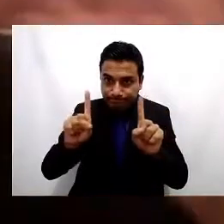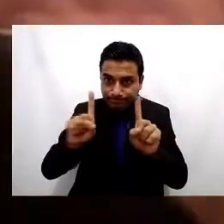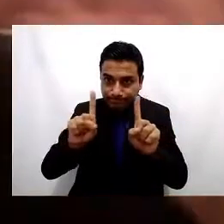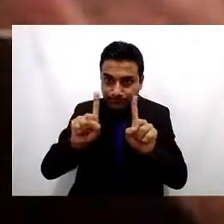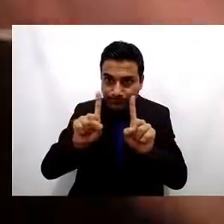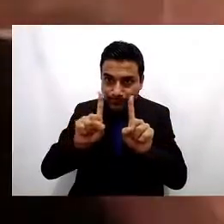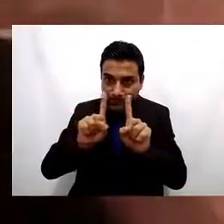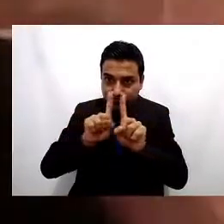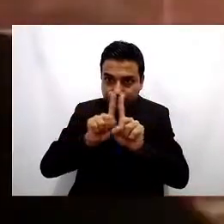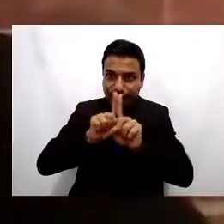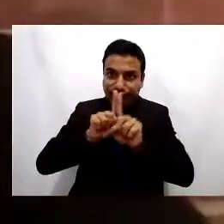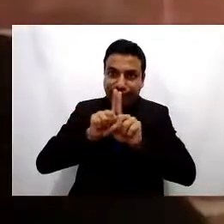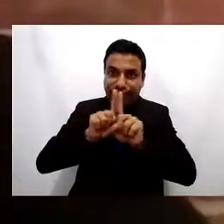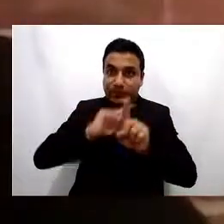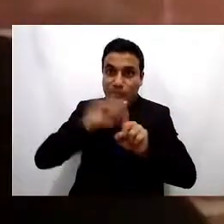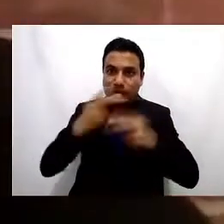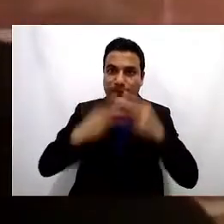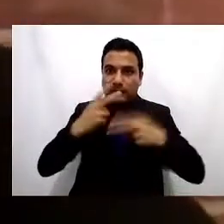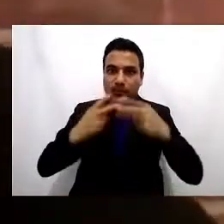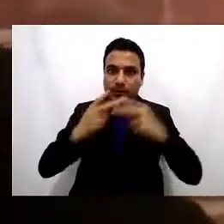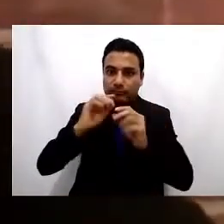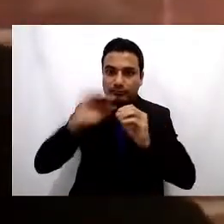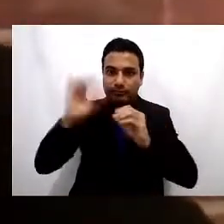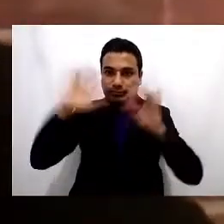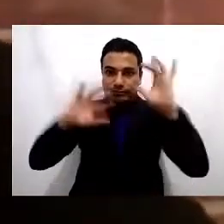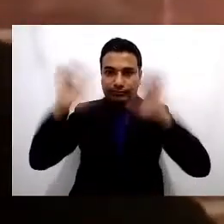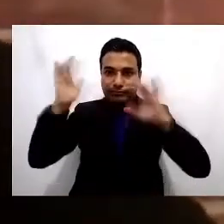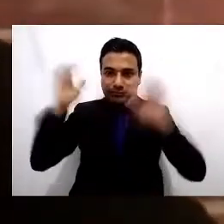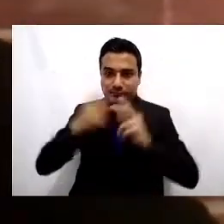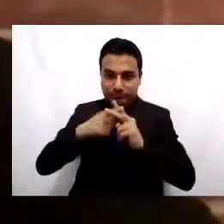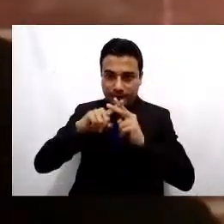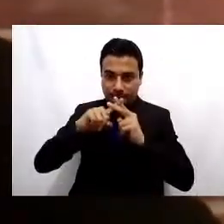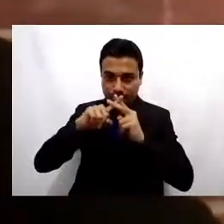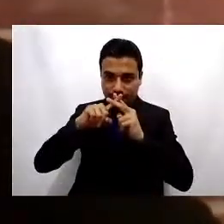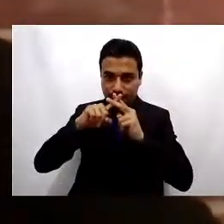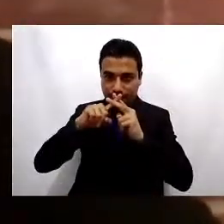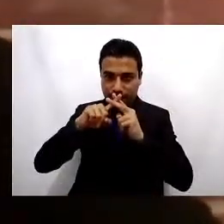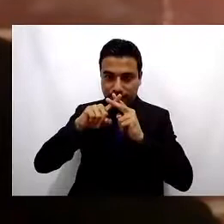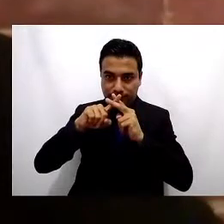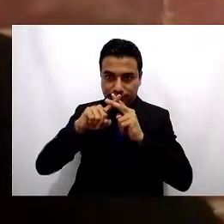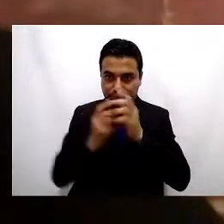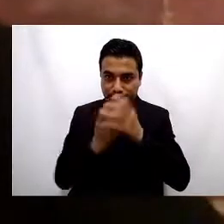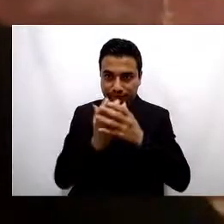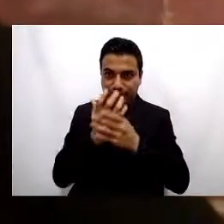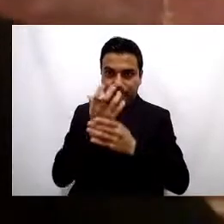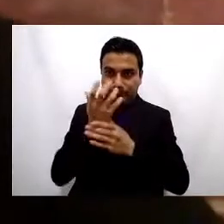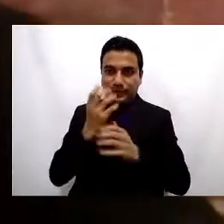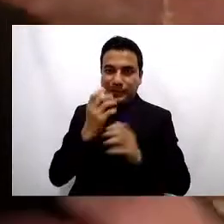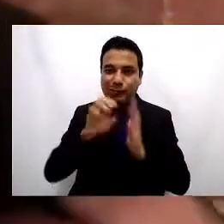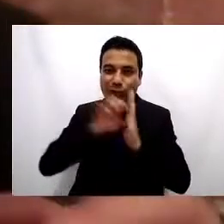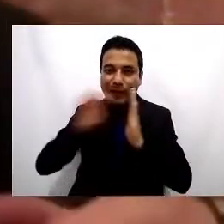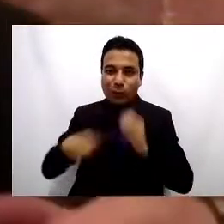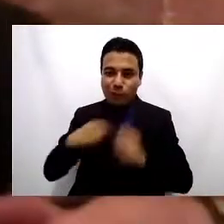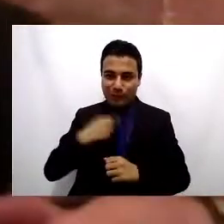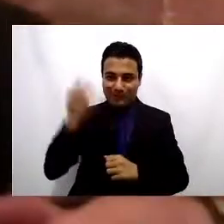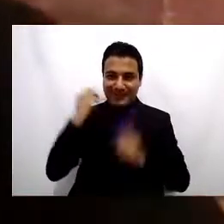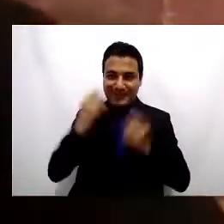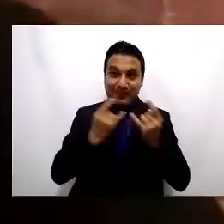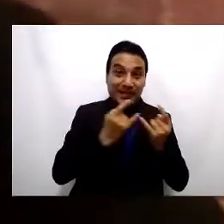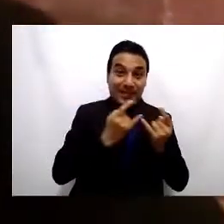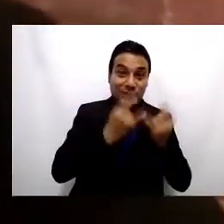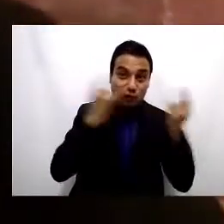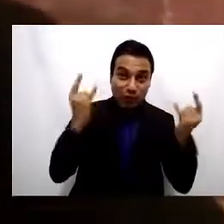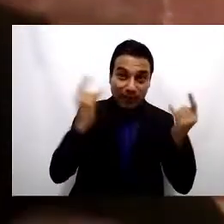a producir sentido. En mi caso, el mito bíblico de Caín y Abel con las imágenes de